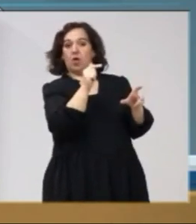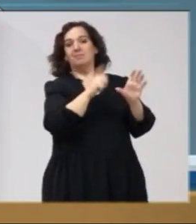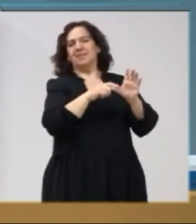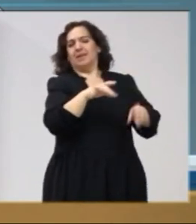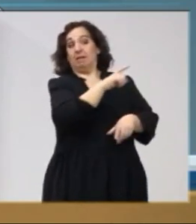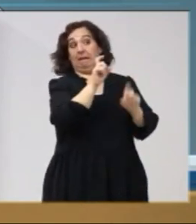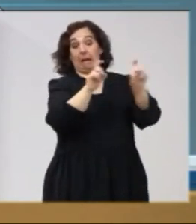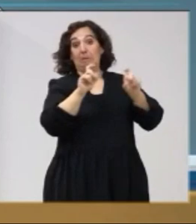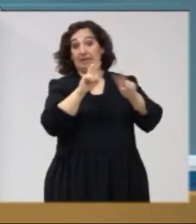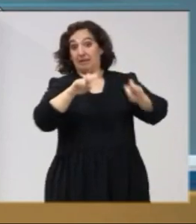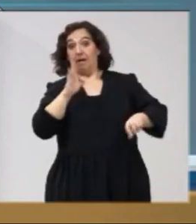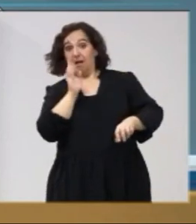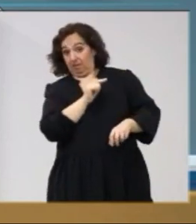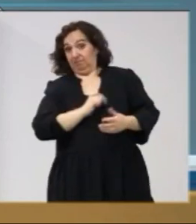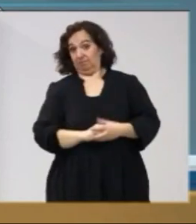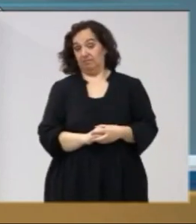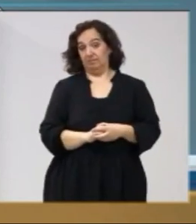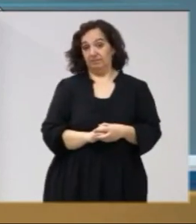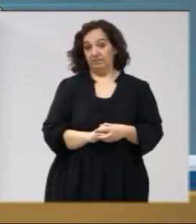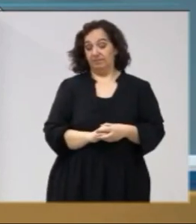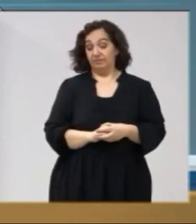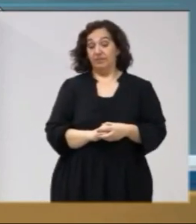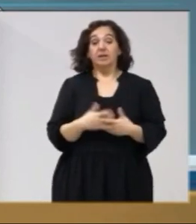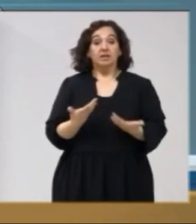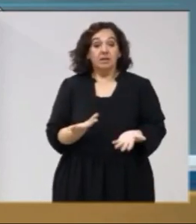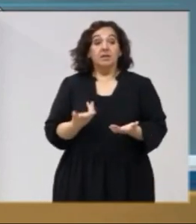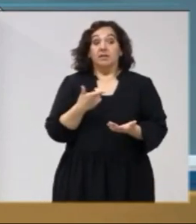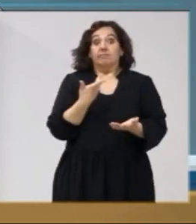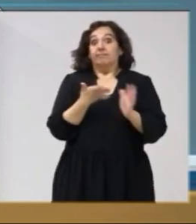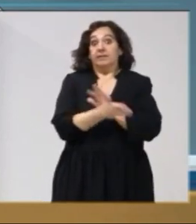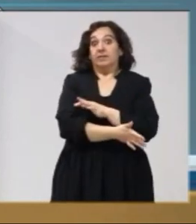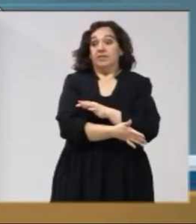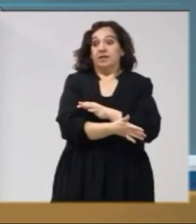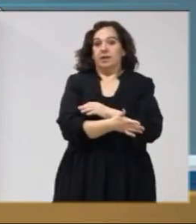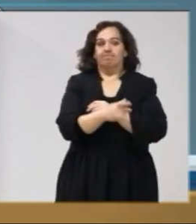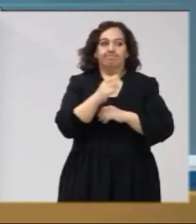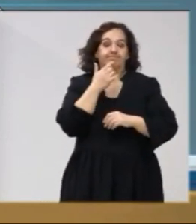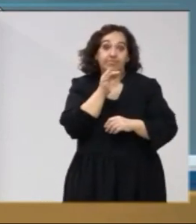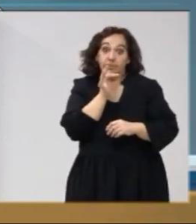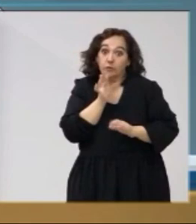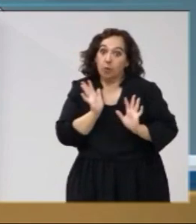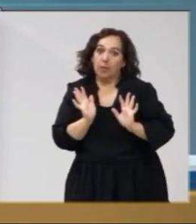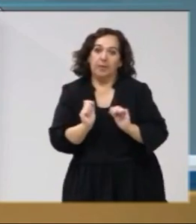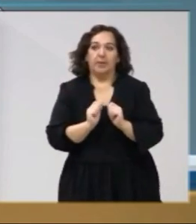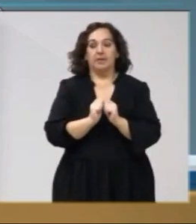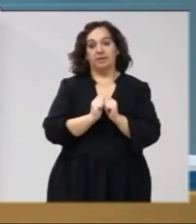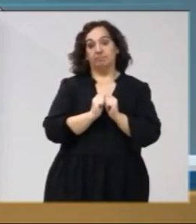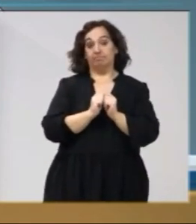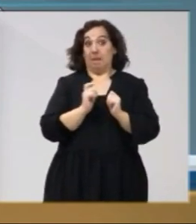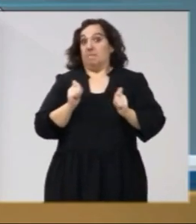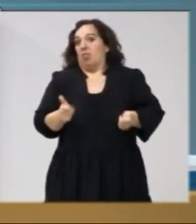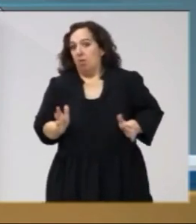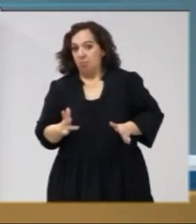las empresas investigadas. Dado que no tenemos ningún indicio, en principio,